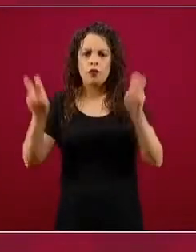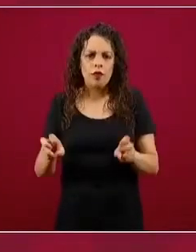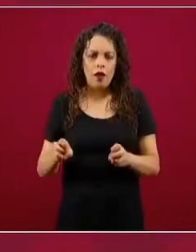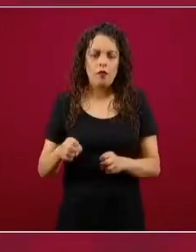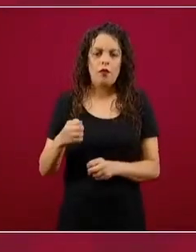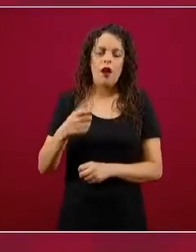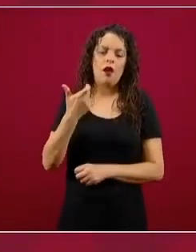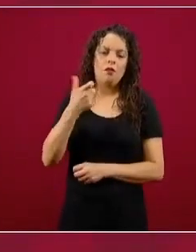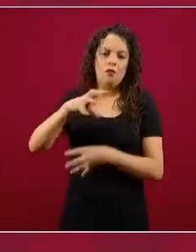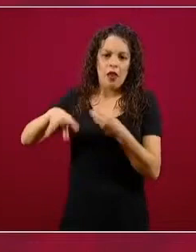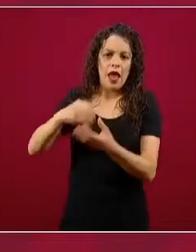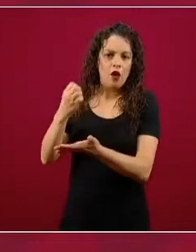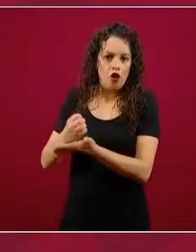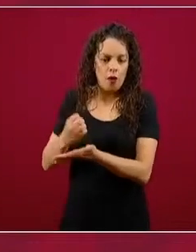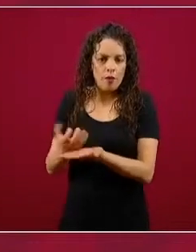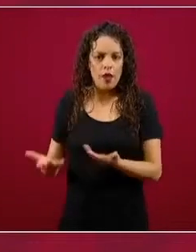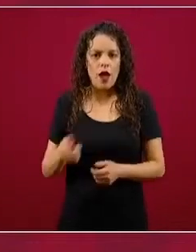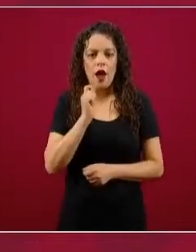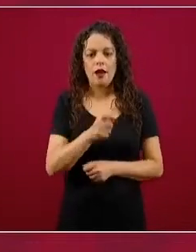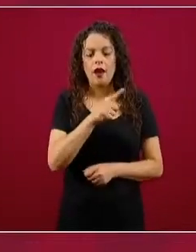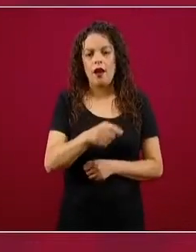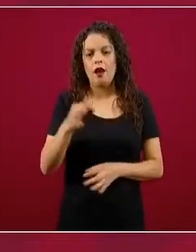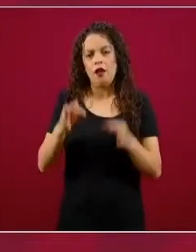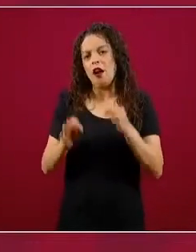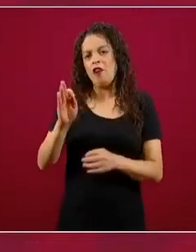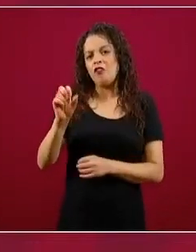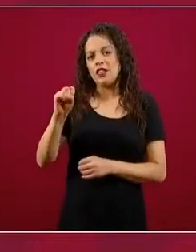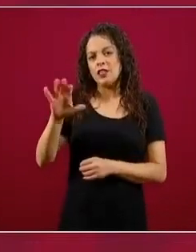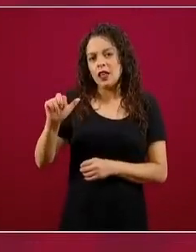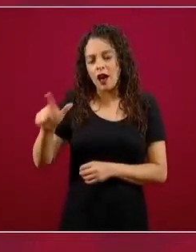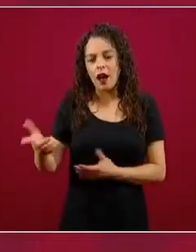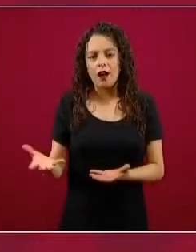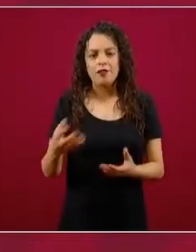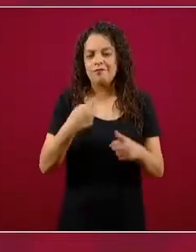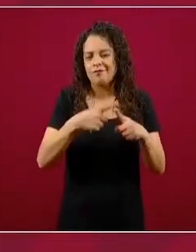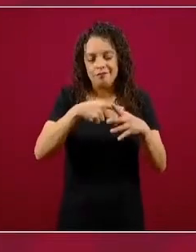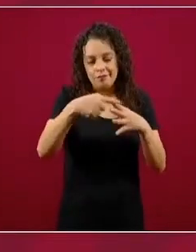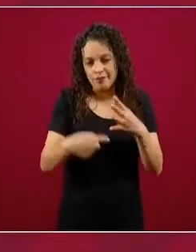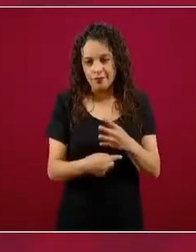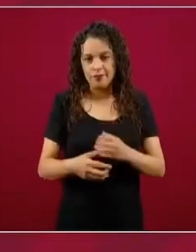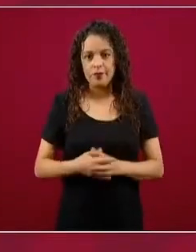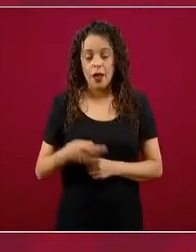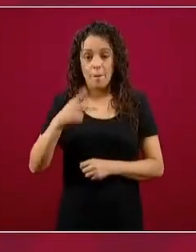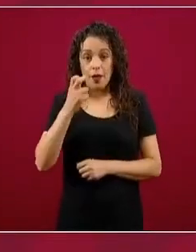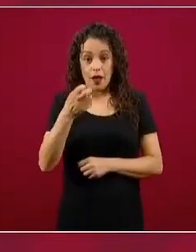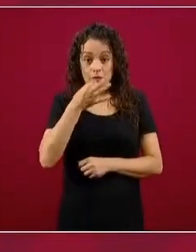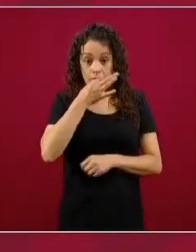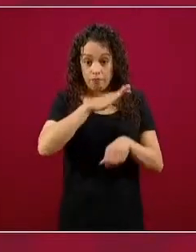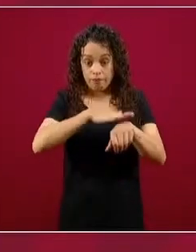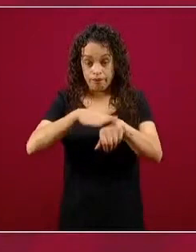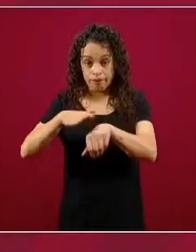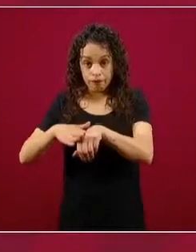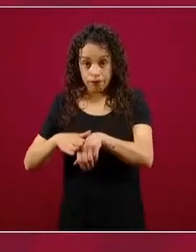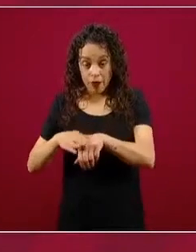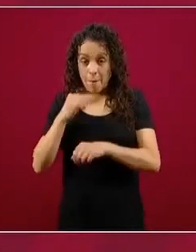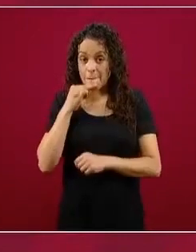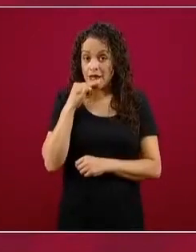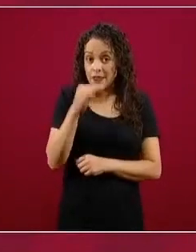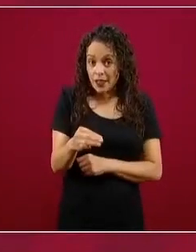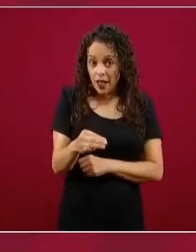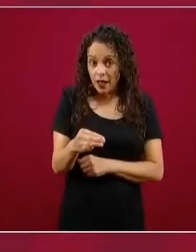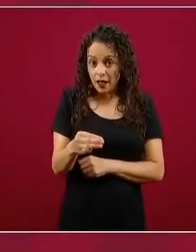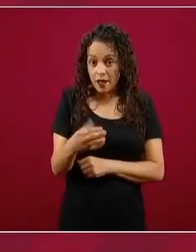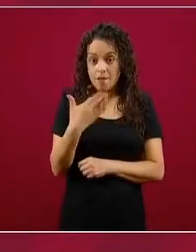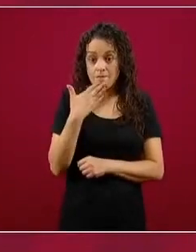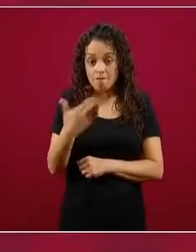¿no? Y nos llama la atención cómo la confluencia del mensaje no está